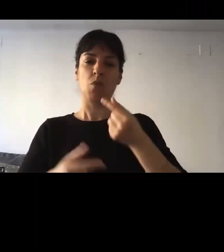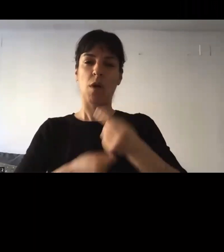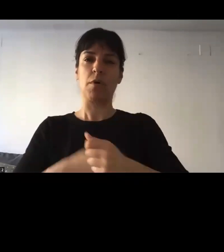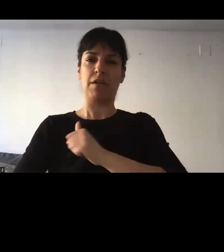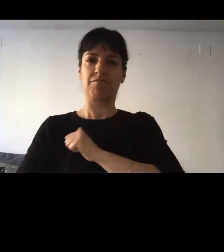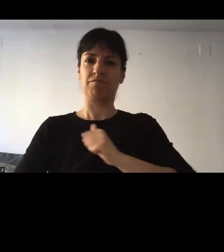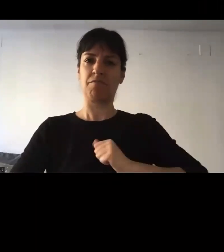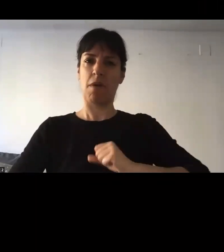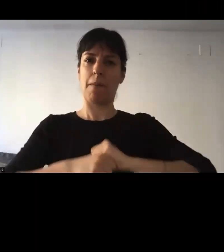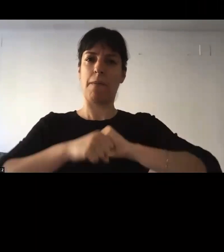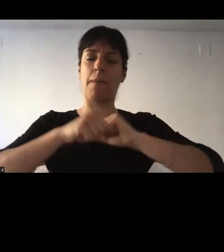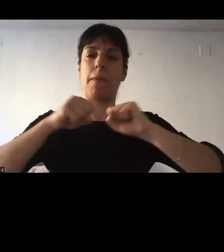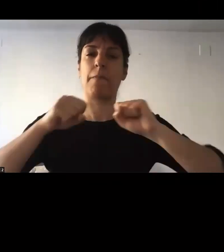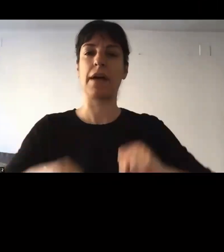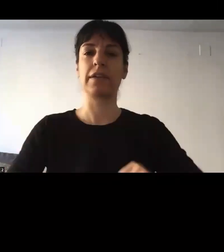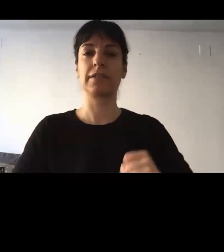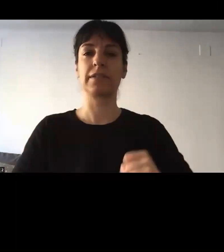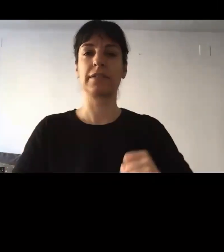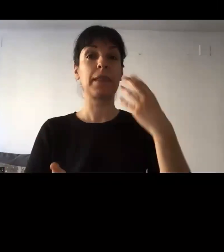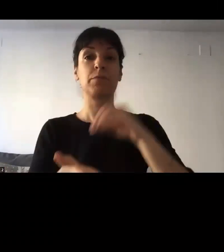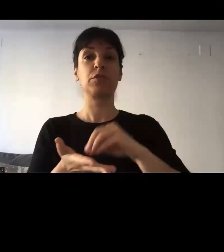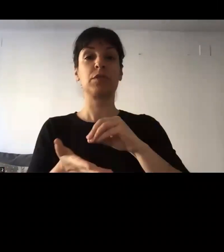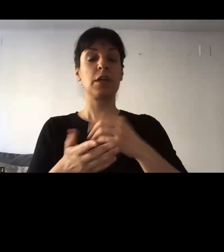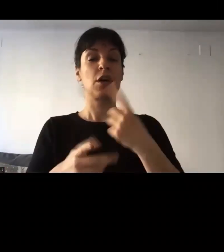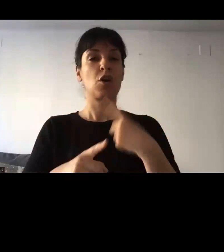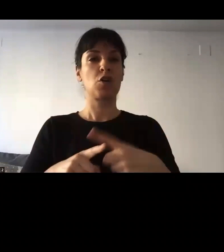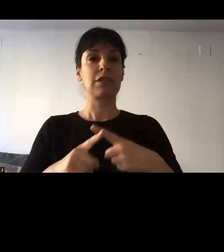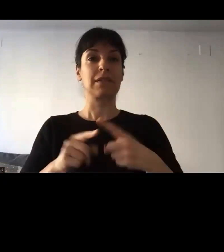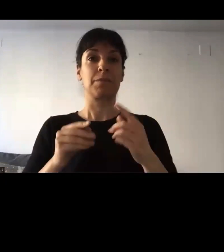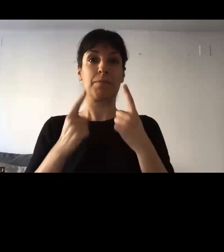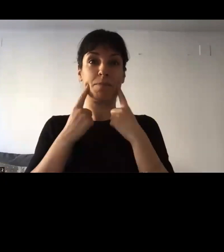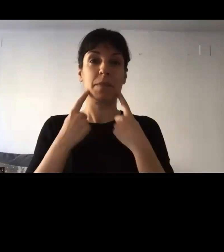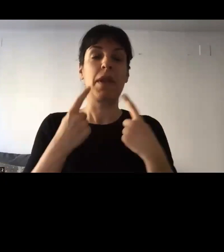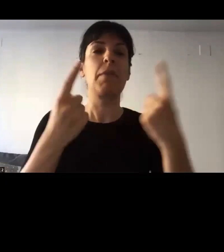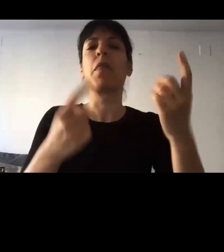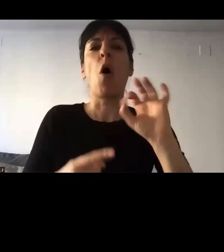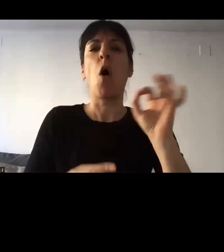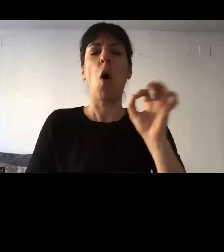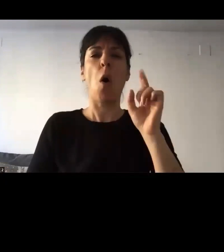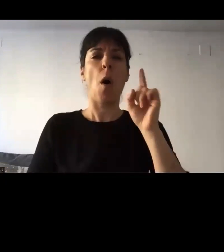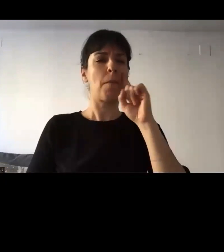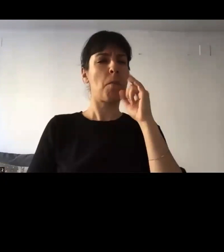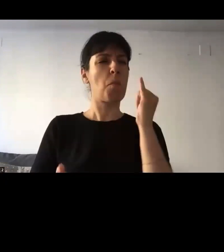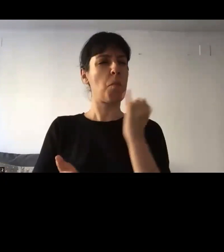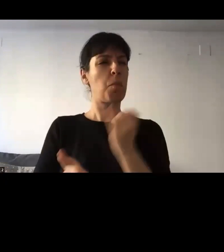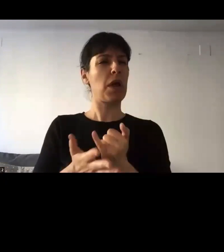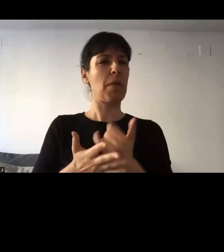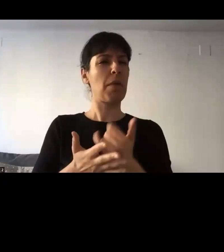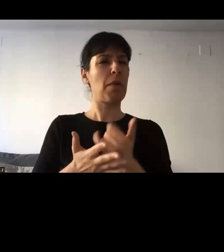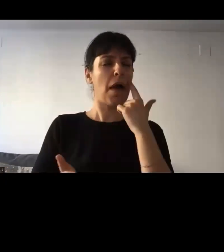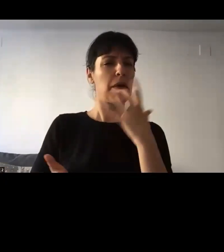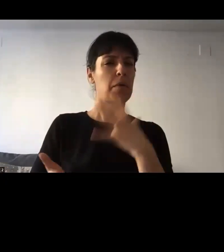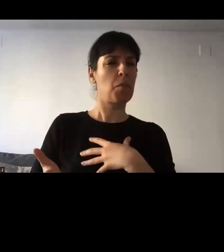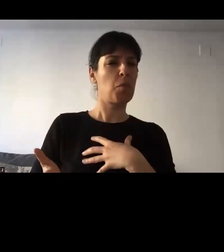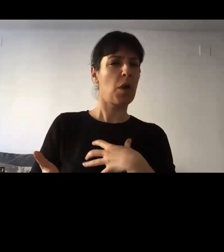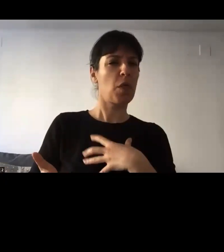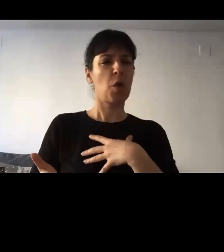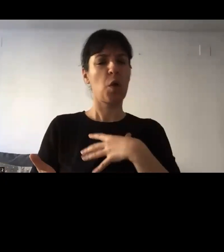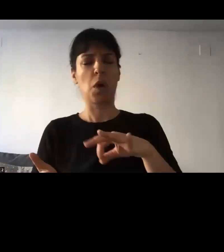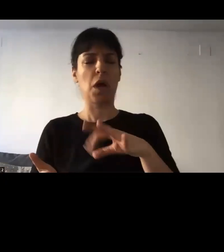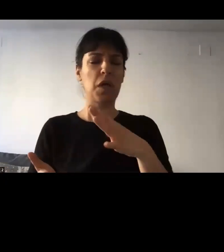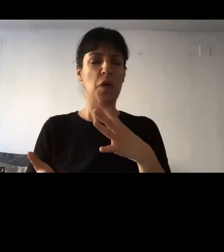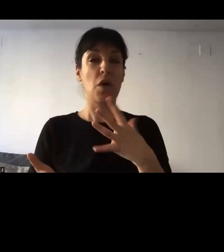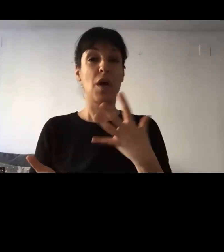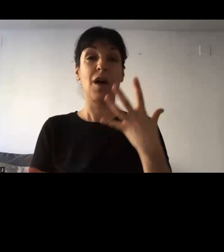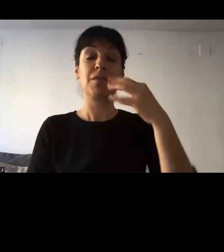intentando hacer algo por primera vez o me aventuro a probar a hacer algo por ver si puedo o no, muchas veces las